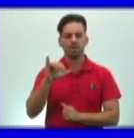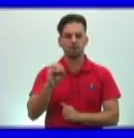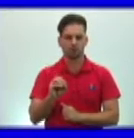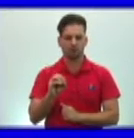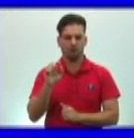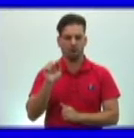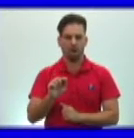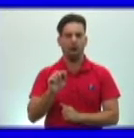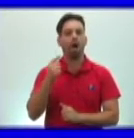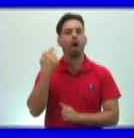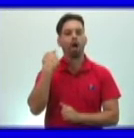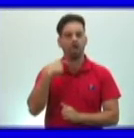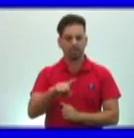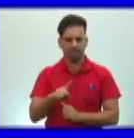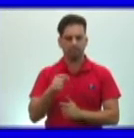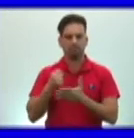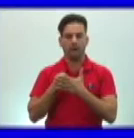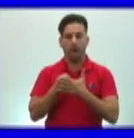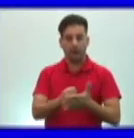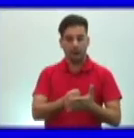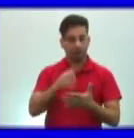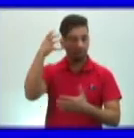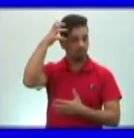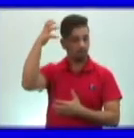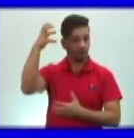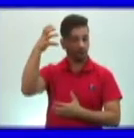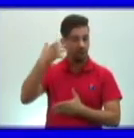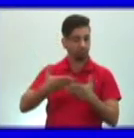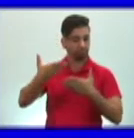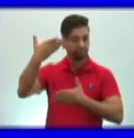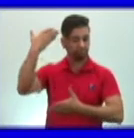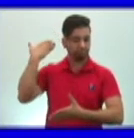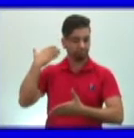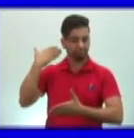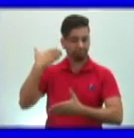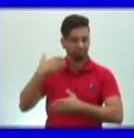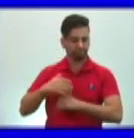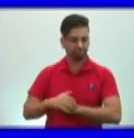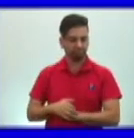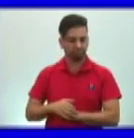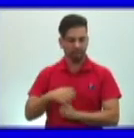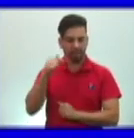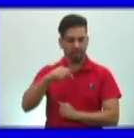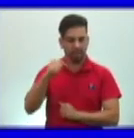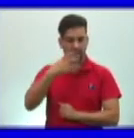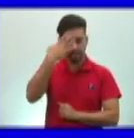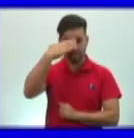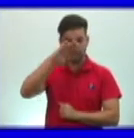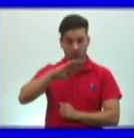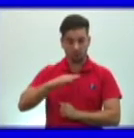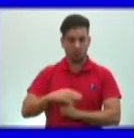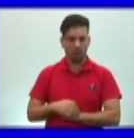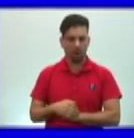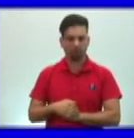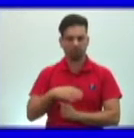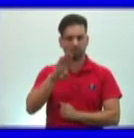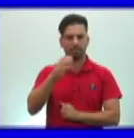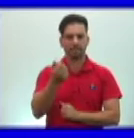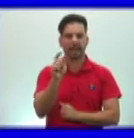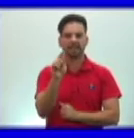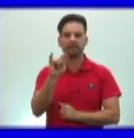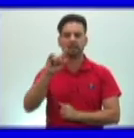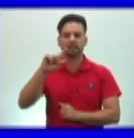dictadura batistiana. Y casi que por coincidencia mágica, un 11 de febrero